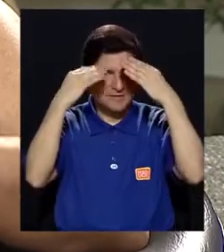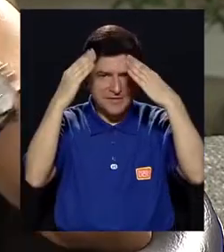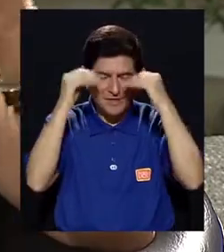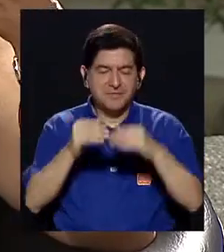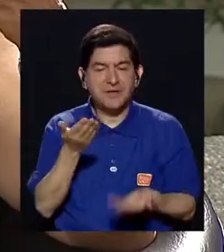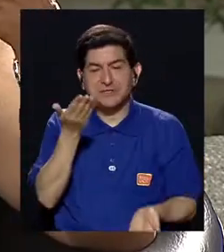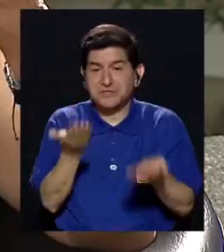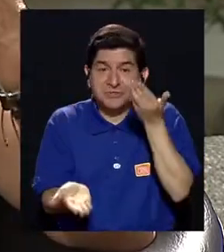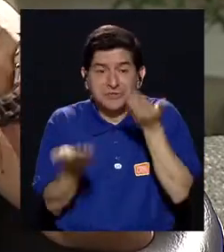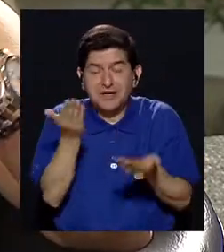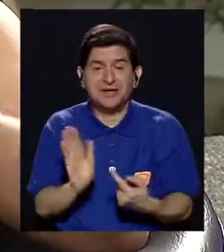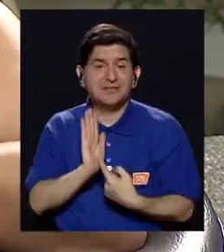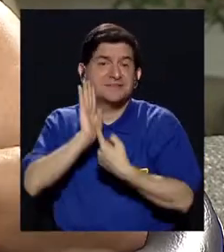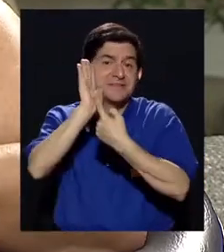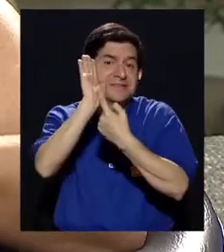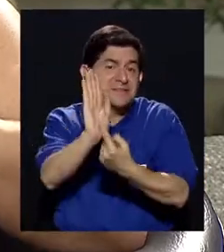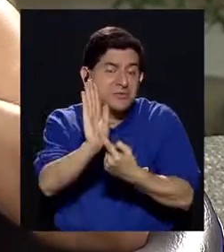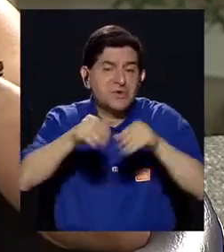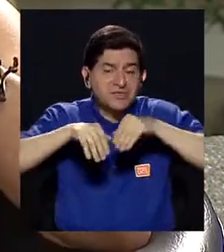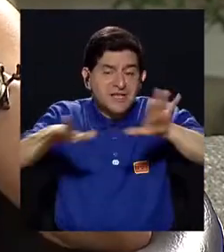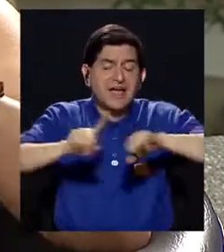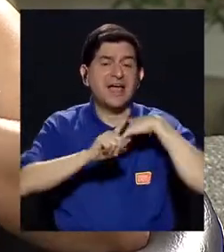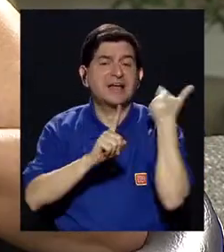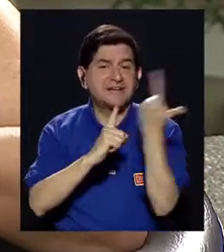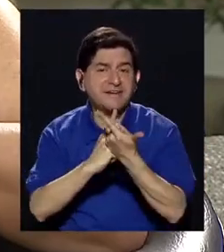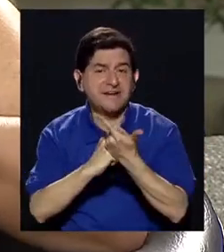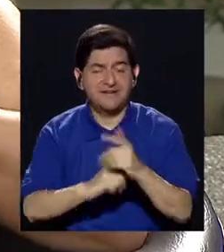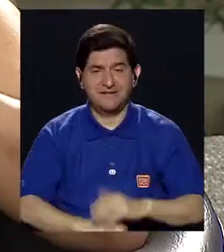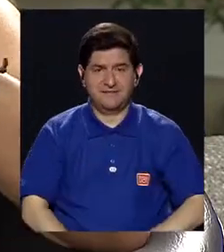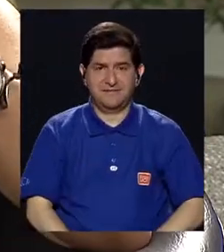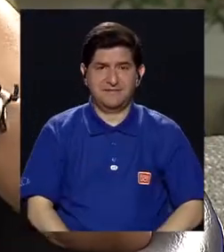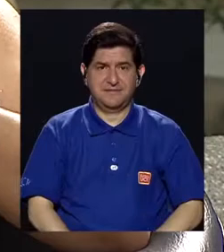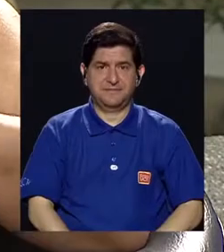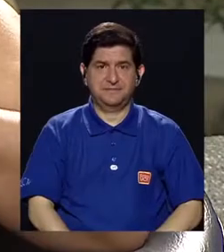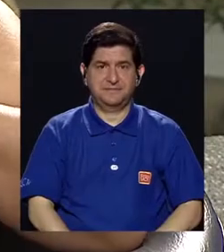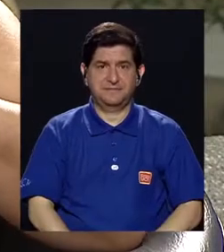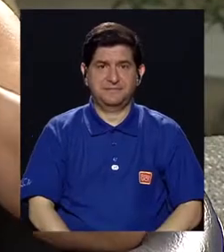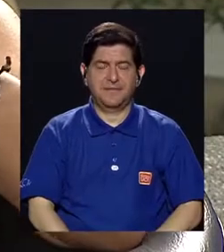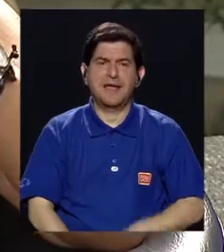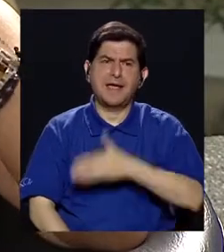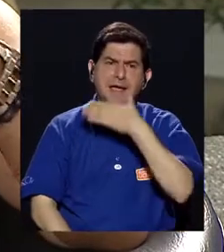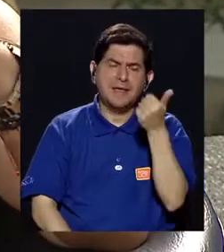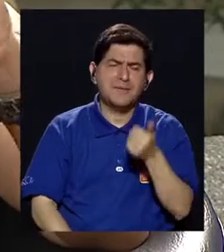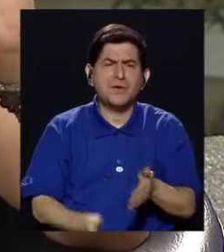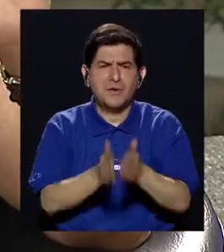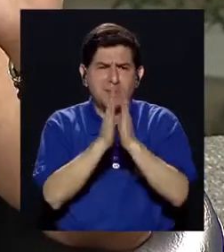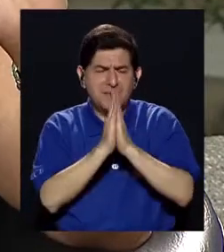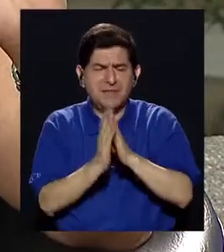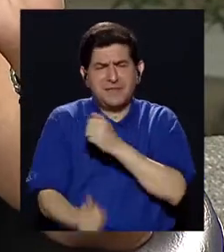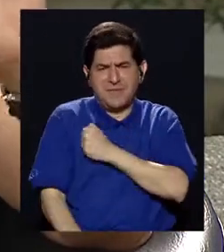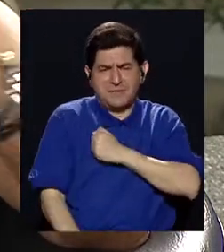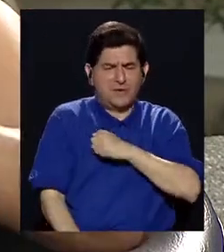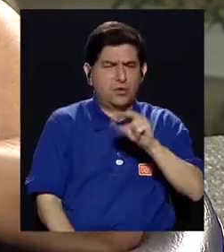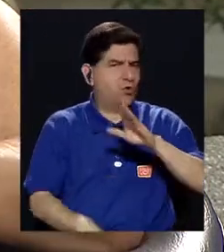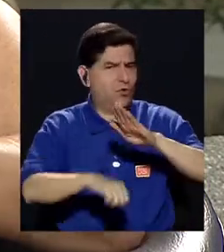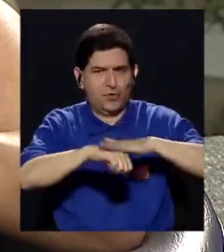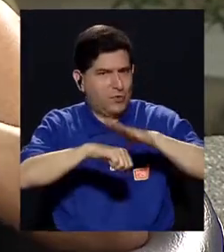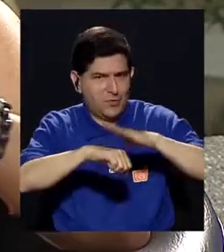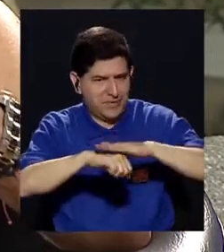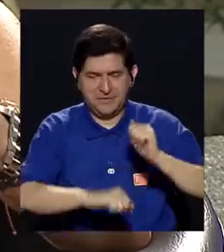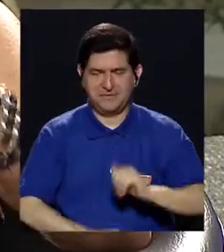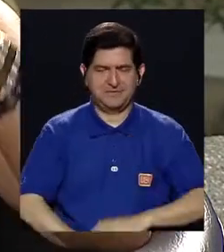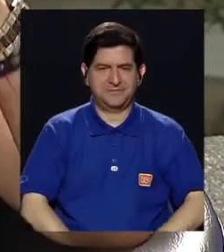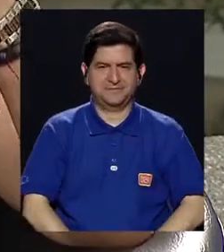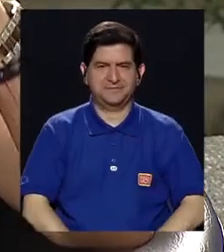viene en las redes. Y yo creo que es mejor pedir perdón que pedir permiso, como digo yo.